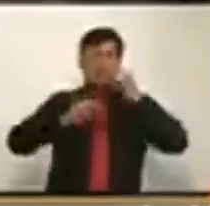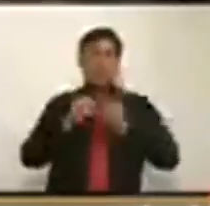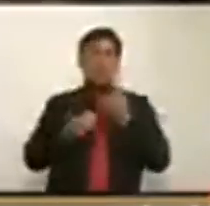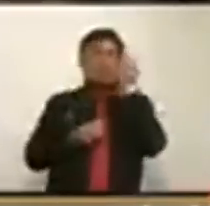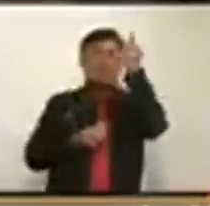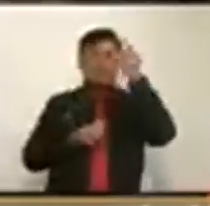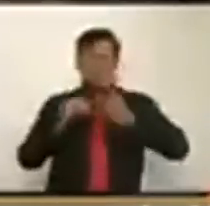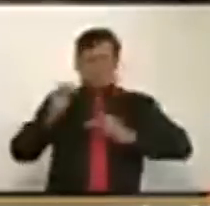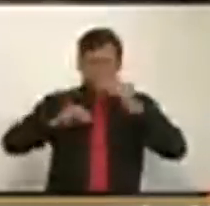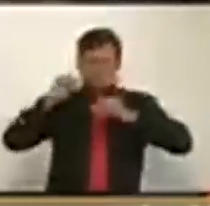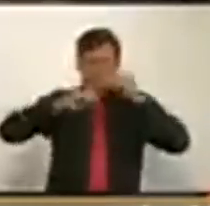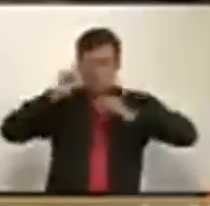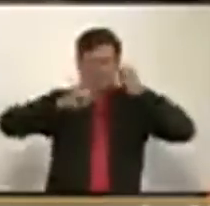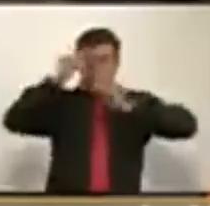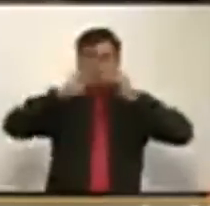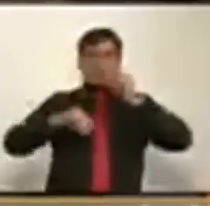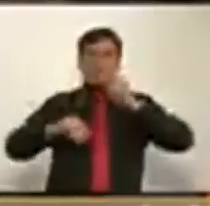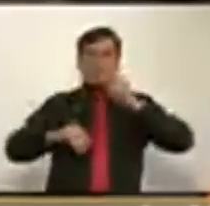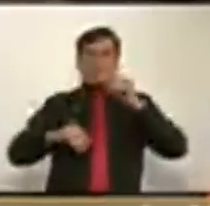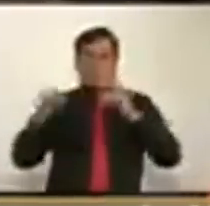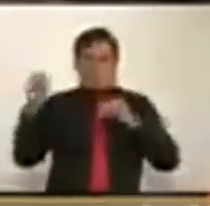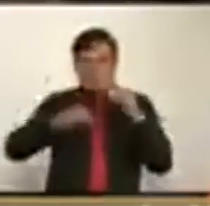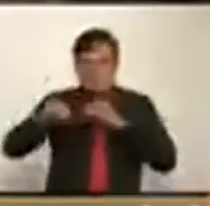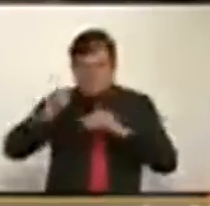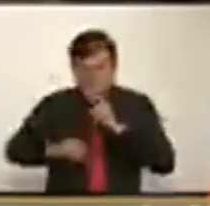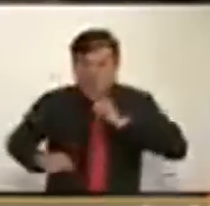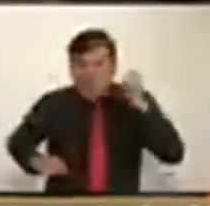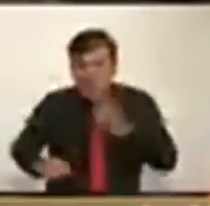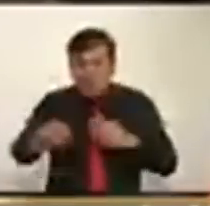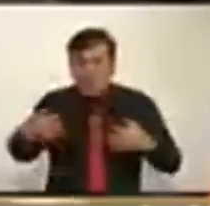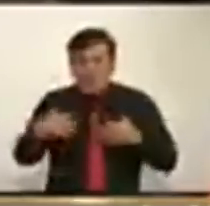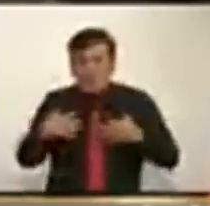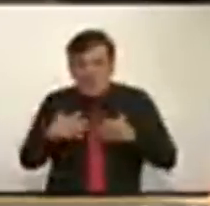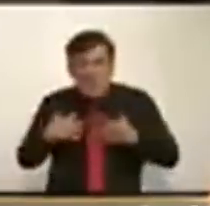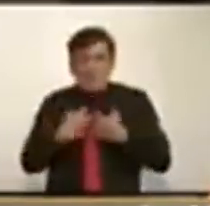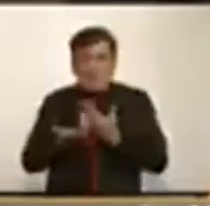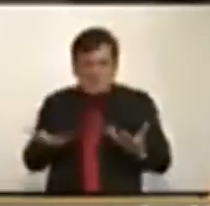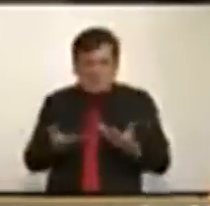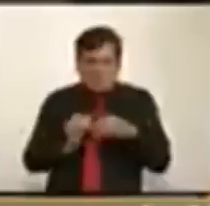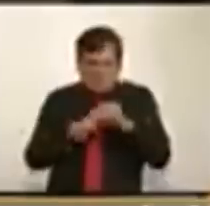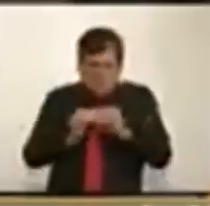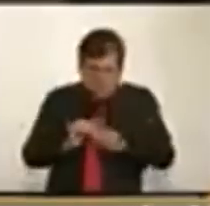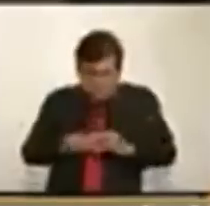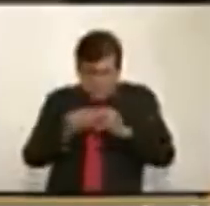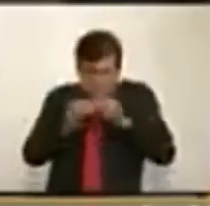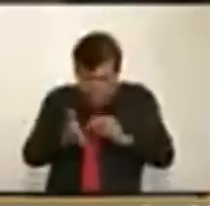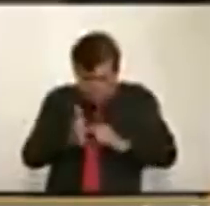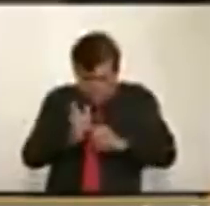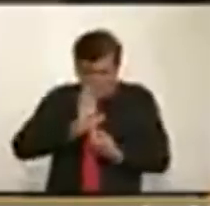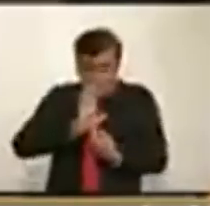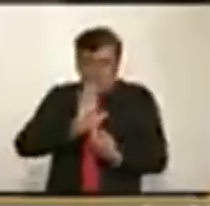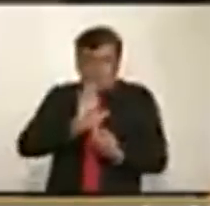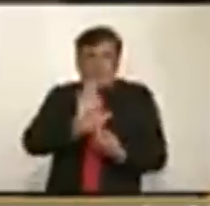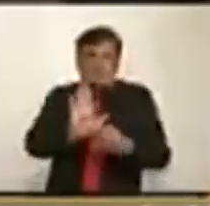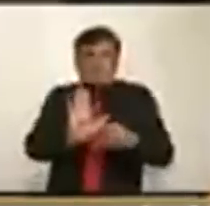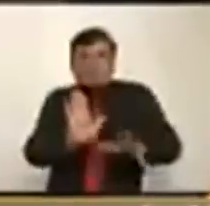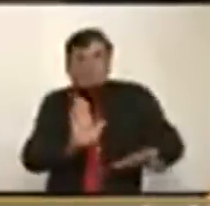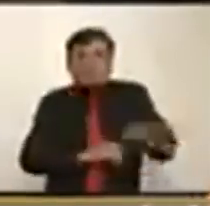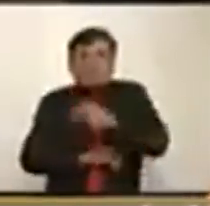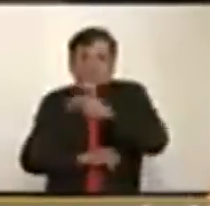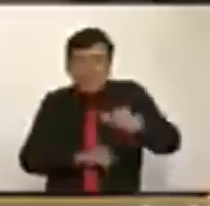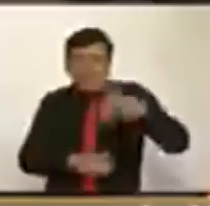partir del odio y del miedo. Se ha constituido en un mundo que, entre otras cosas, una humanidad que está a punto